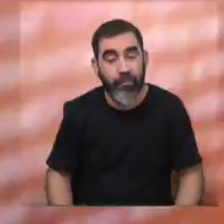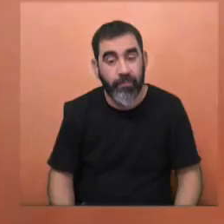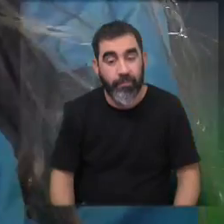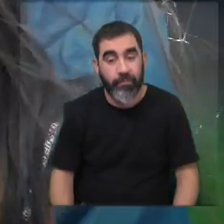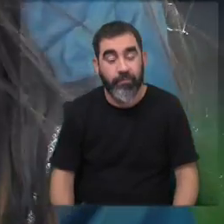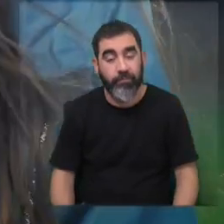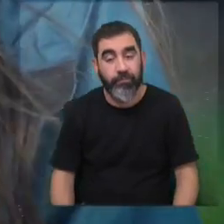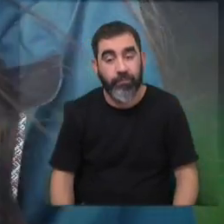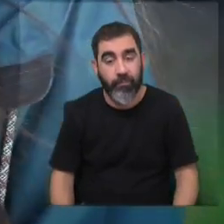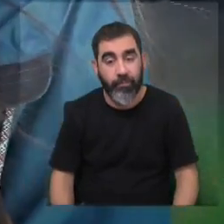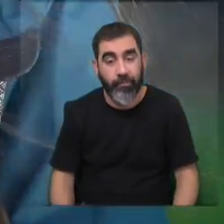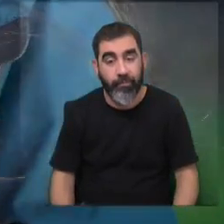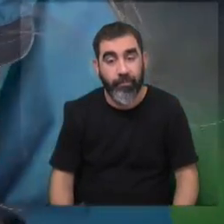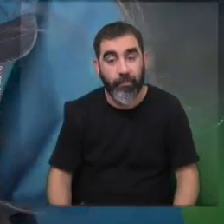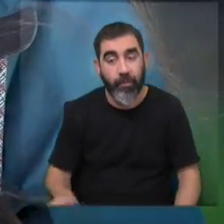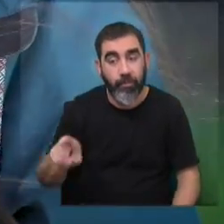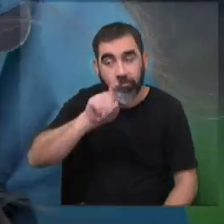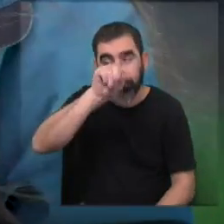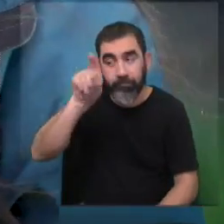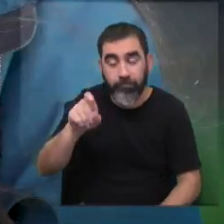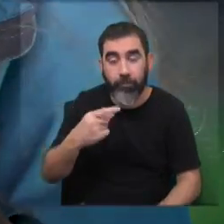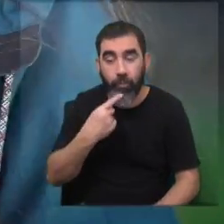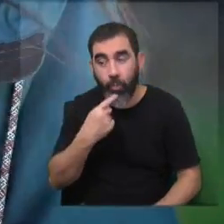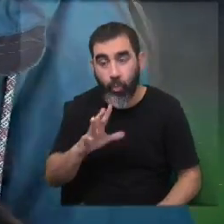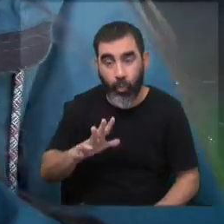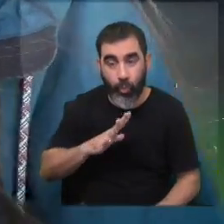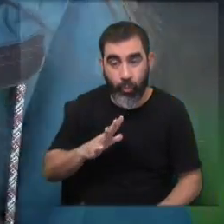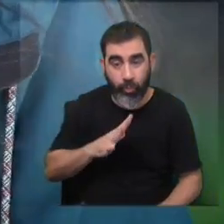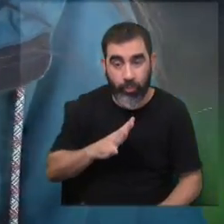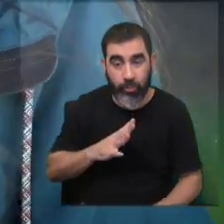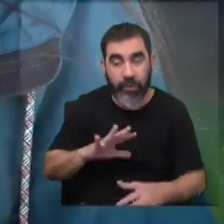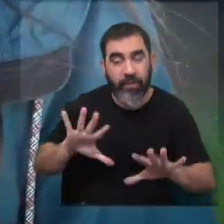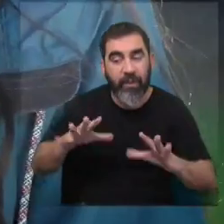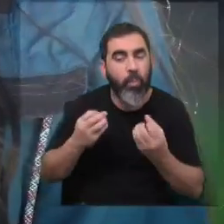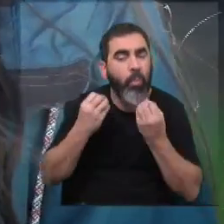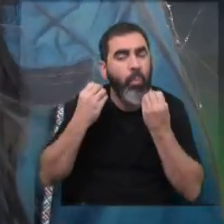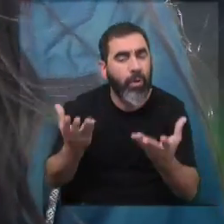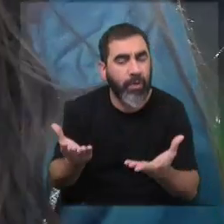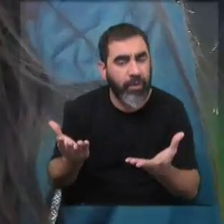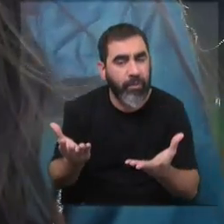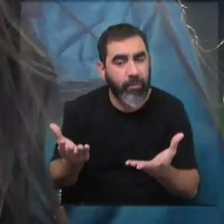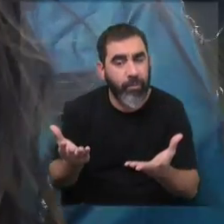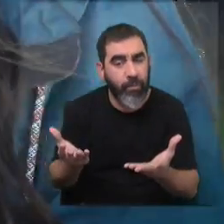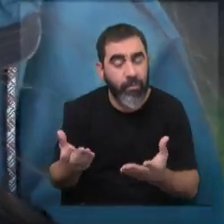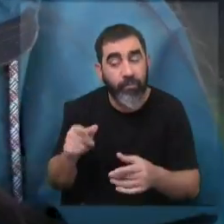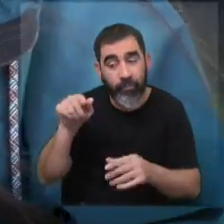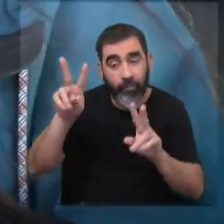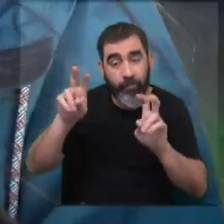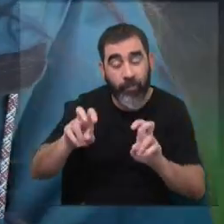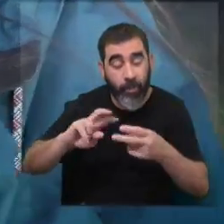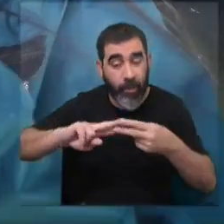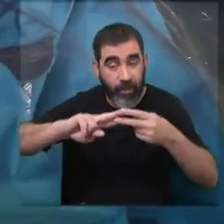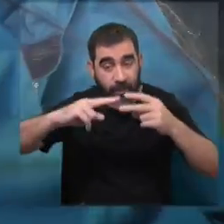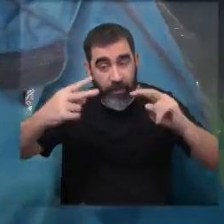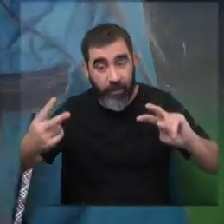hábitos. Esa es una pregunta que nos hacemos, que es, bueno, ¿qué es lo que está incidiendo? ¿Cuánto tiene que ver el factor genético?